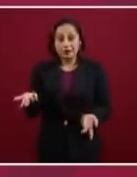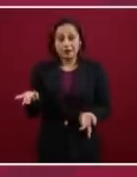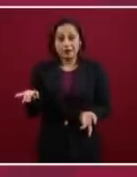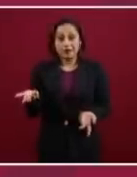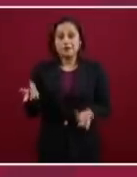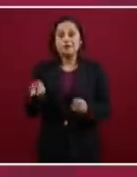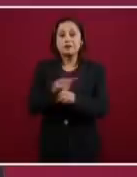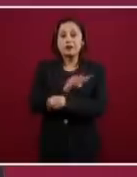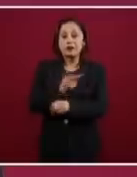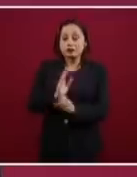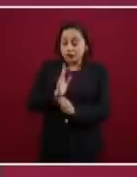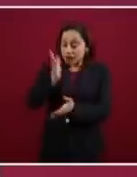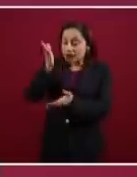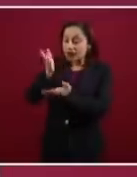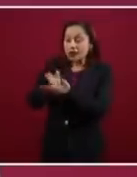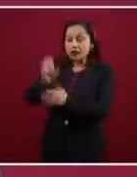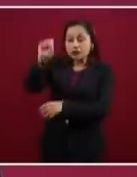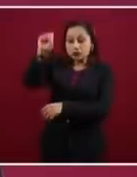sureste